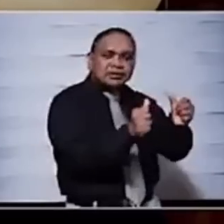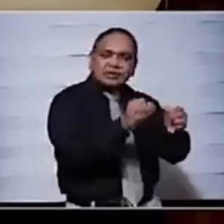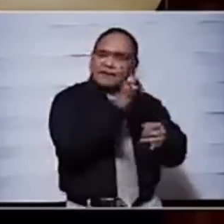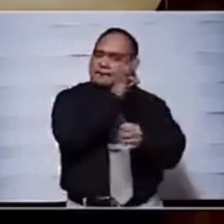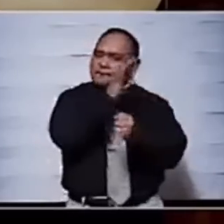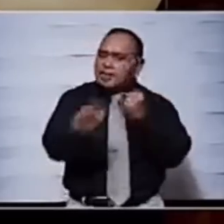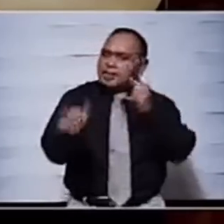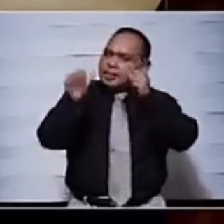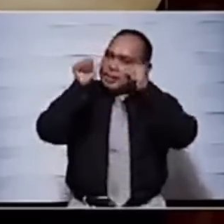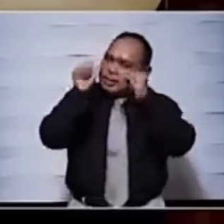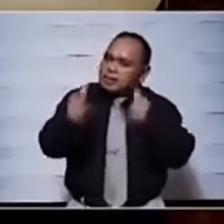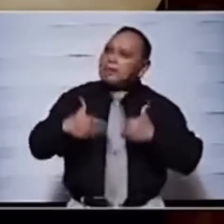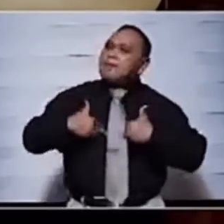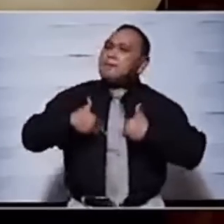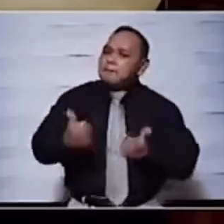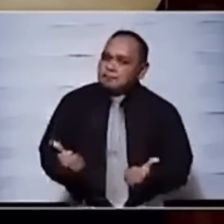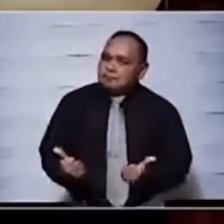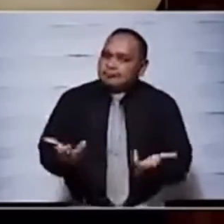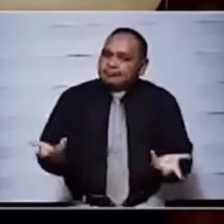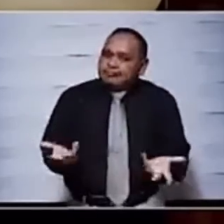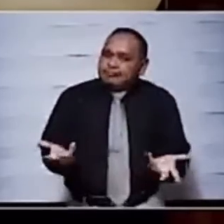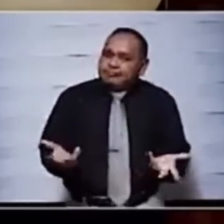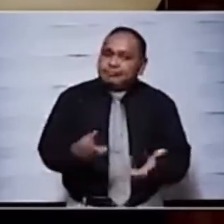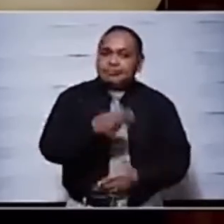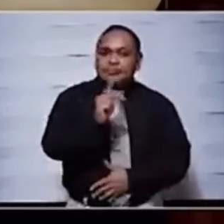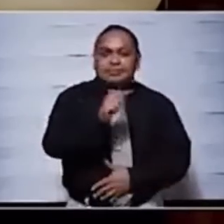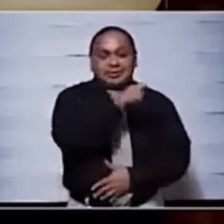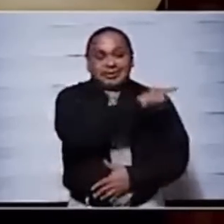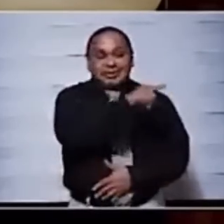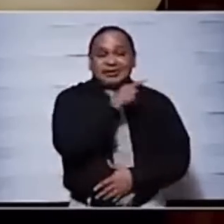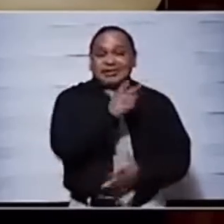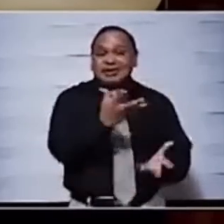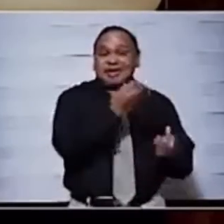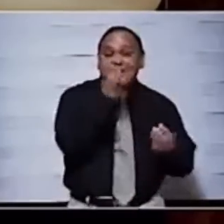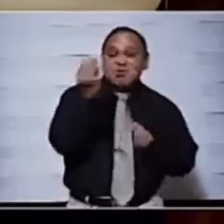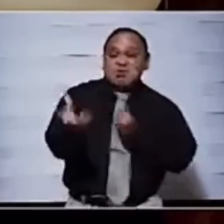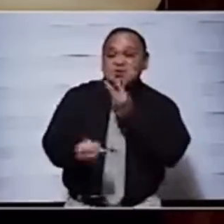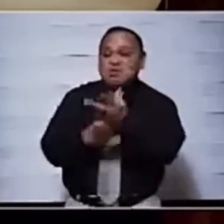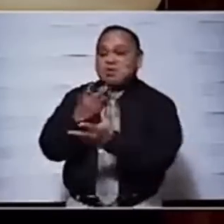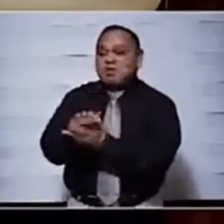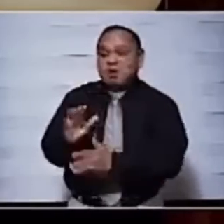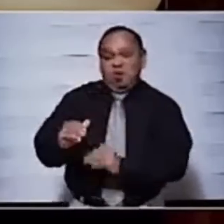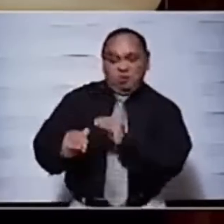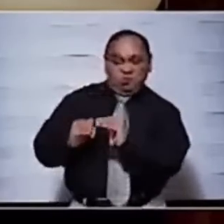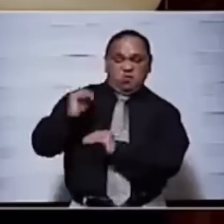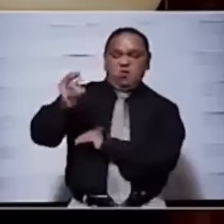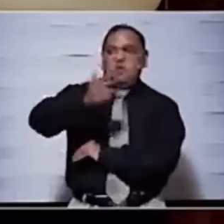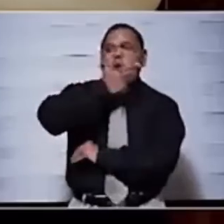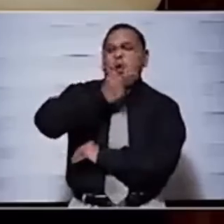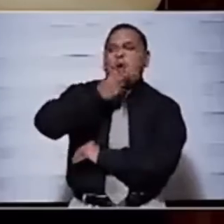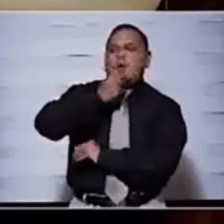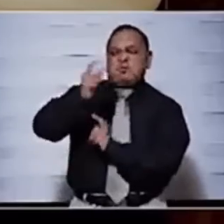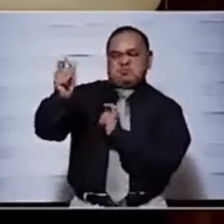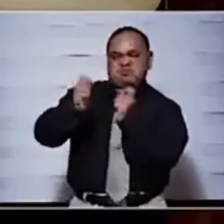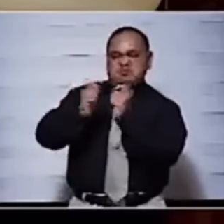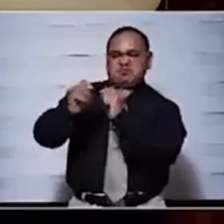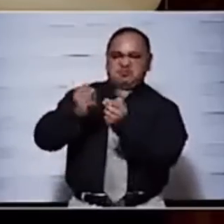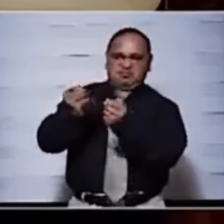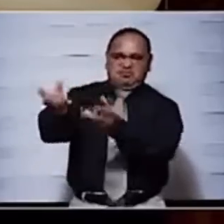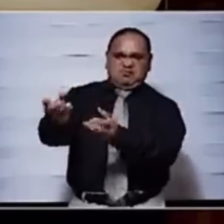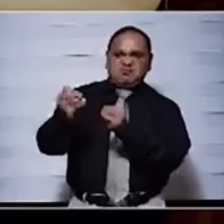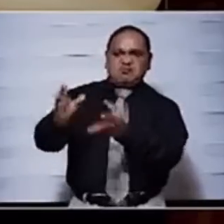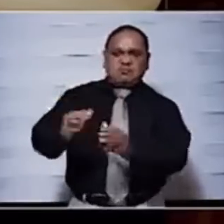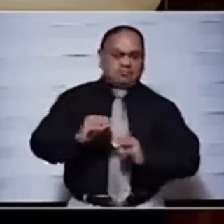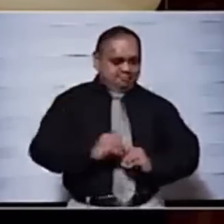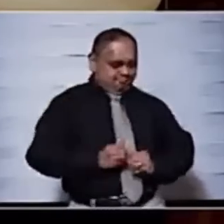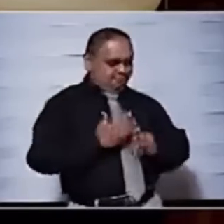están haciendo es alimentando al tigre, alimentando al sociópata, ¿no? Y que esto pues puede dejar